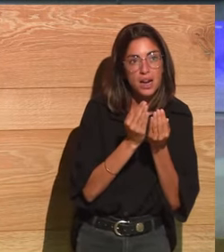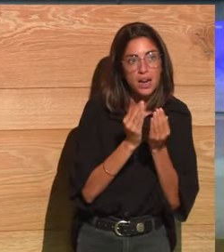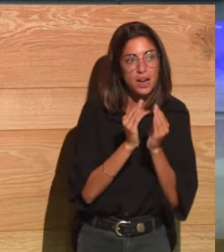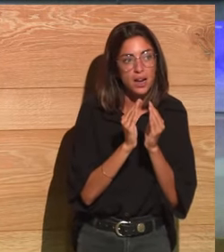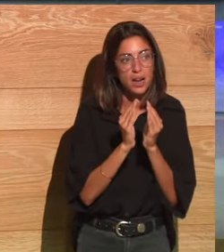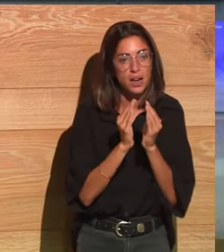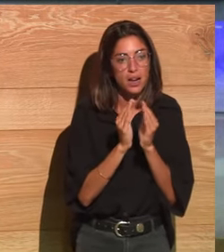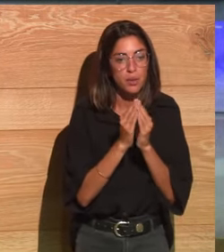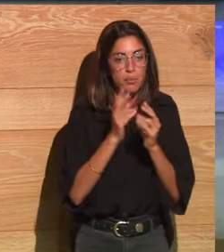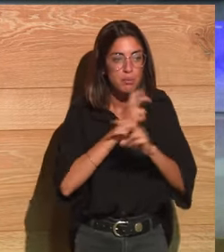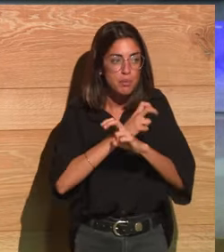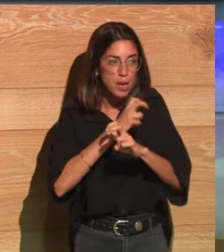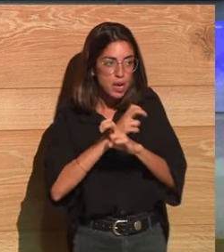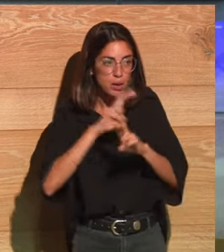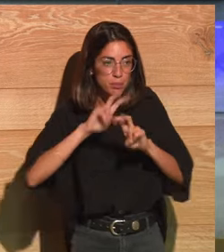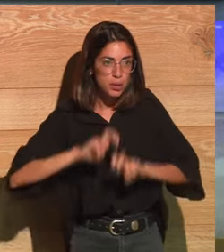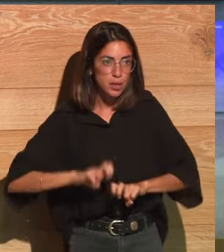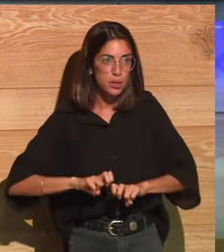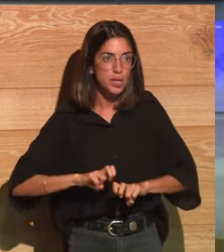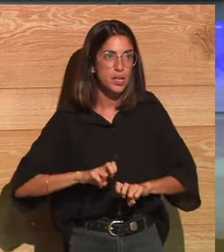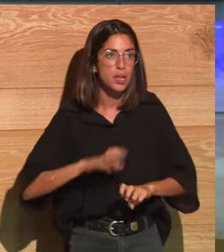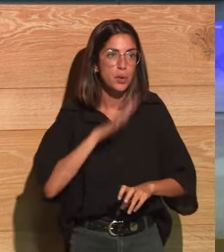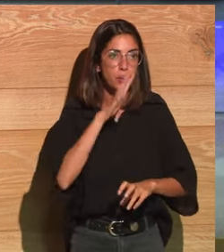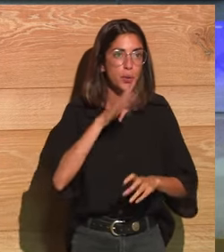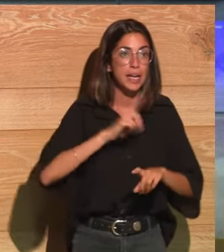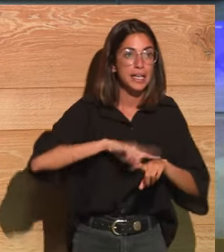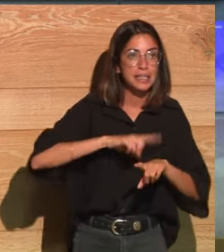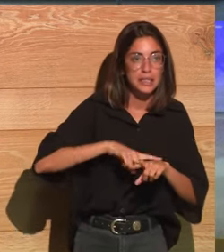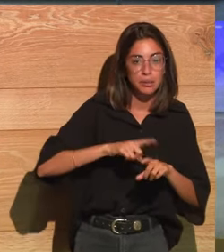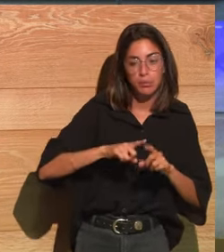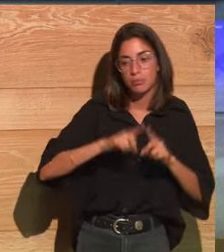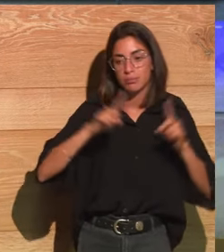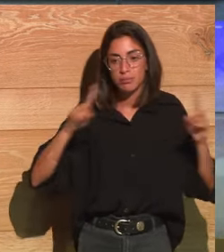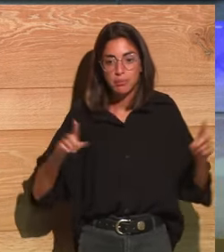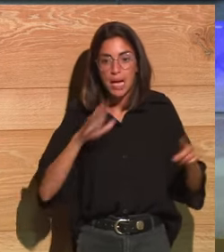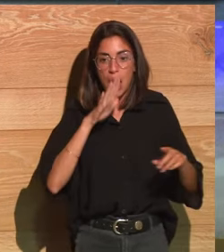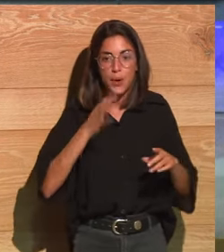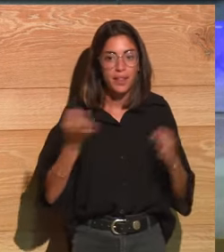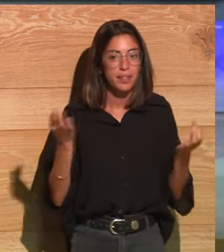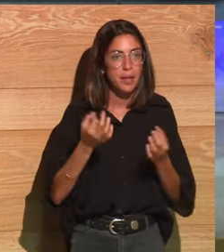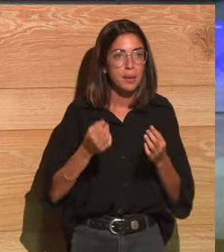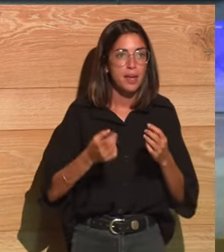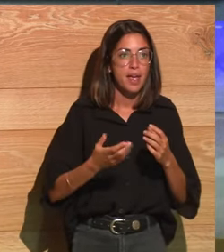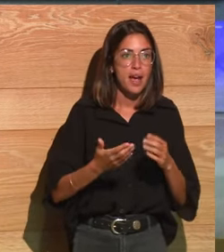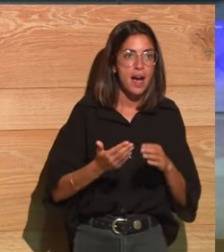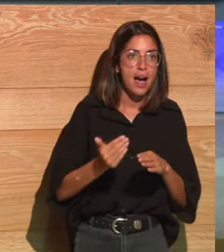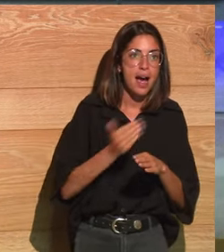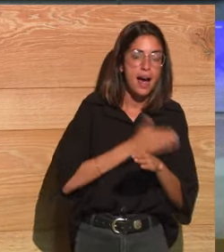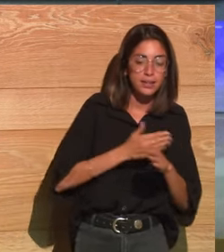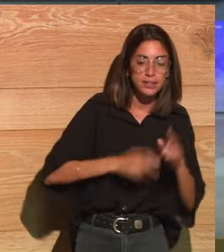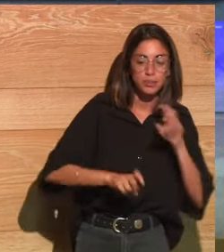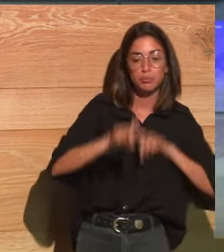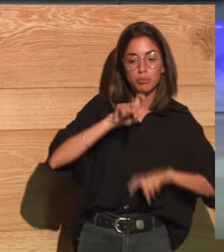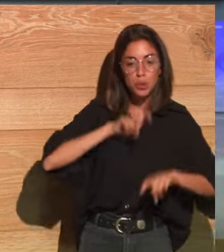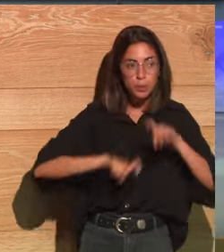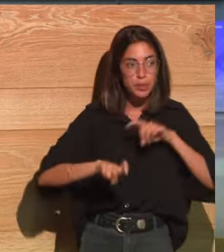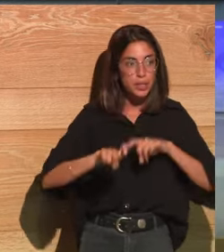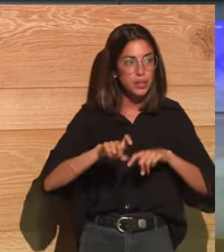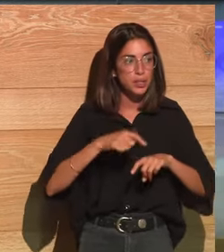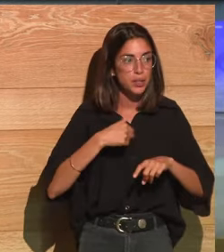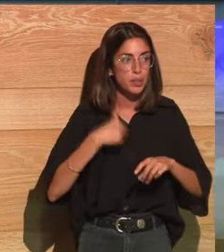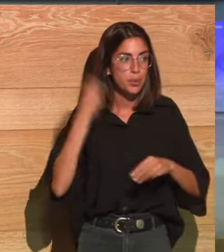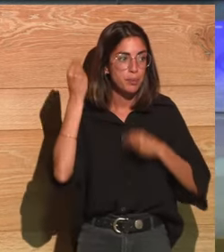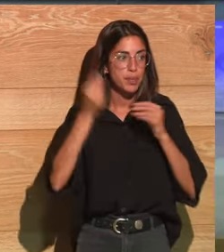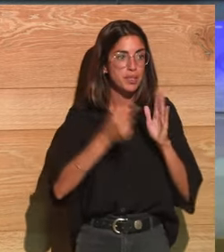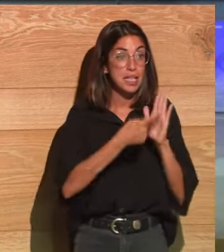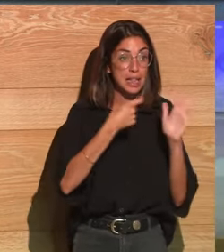dice el tiempo pasado era mejor, sí. Tenemos que volver paleodieta, a lo de antes, ¿no? Comer sí, bistec. Claro, dice la paleodieta. Y yo, ¿pero qué